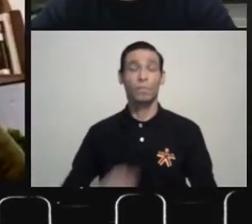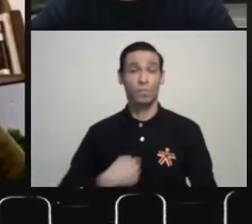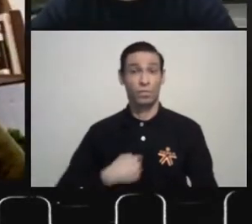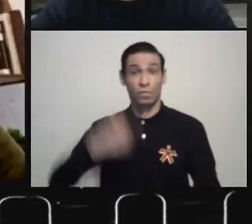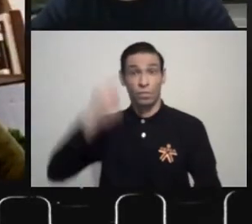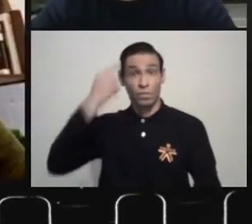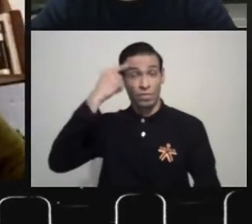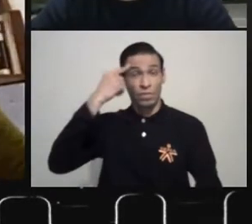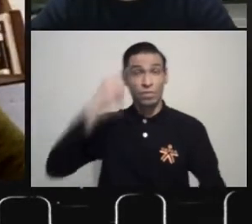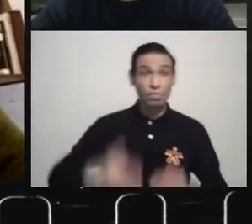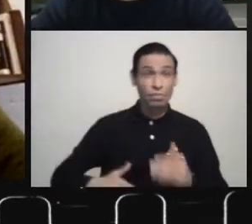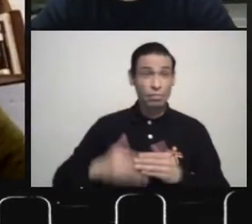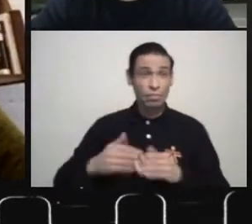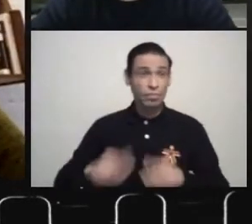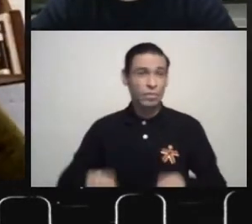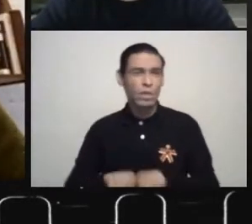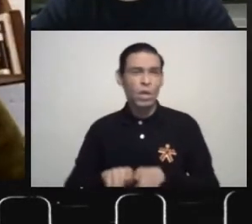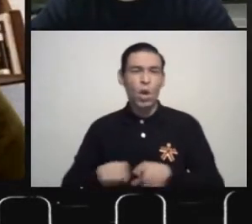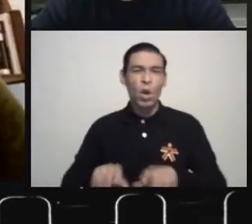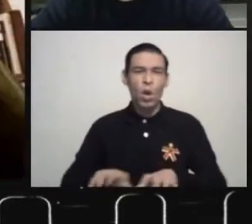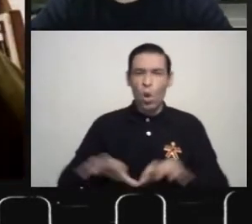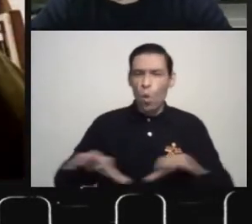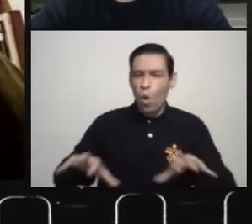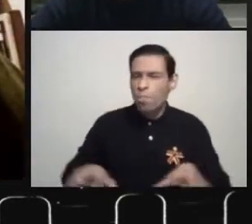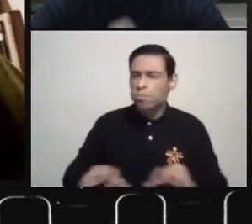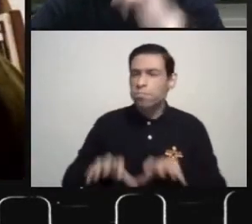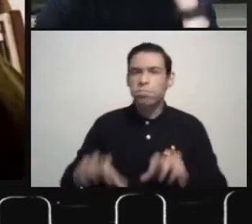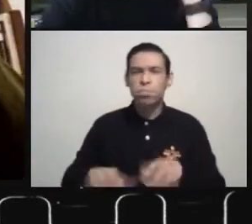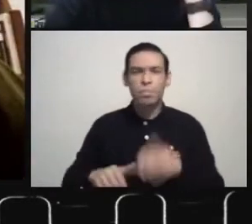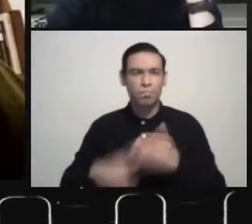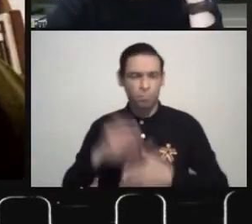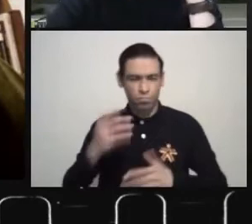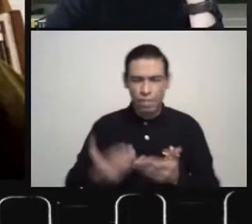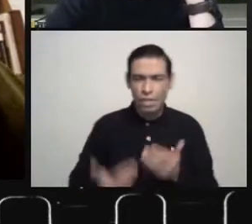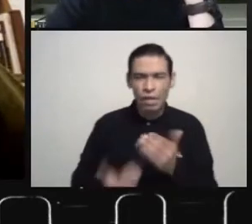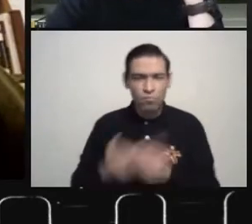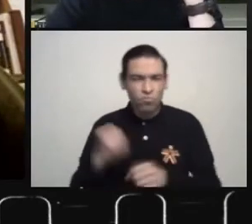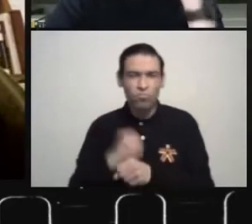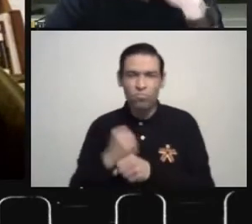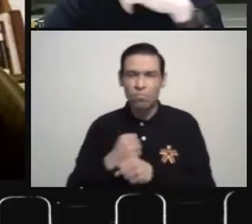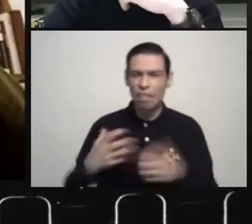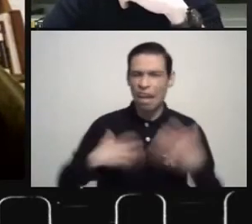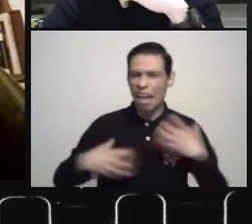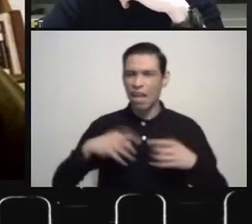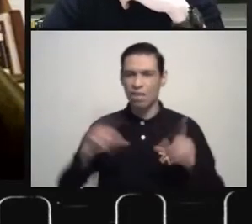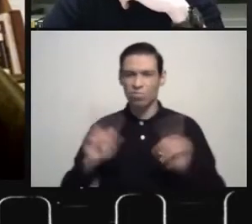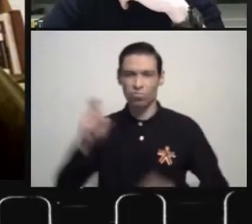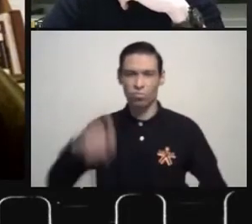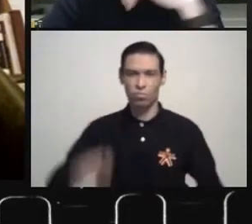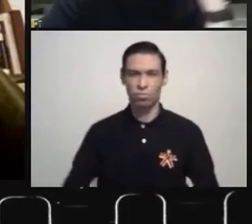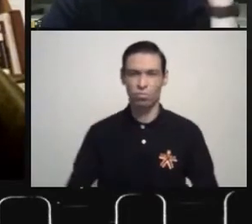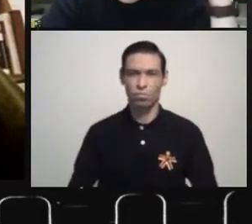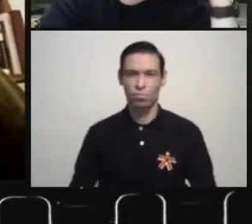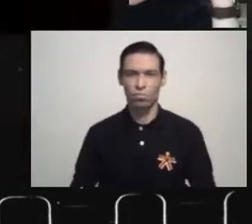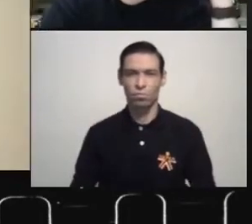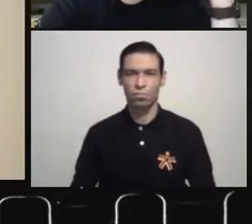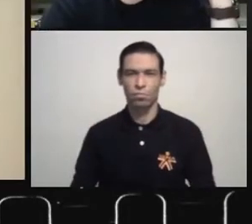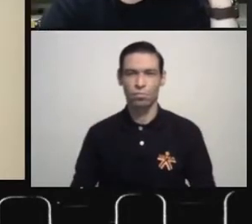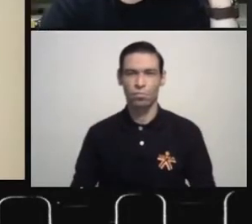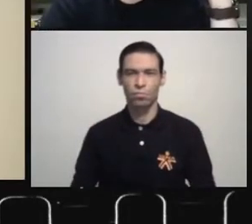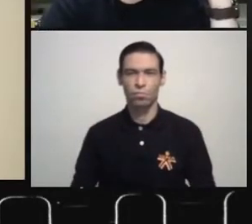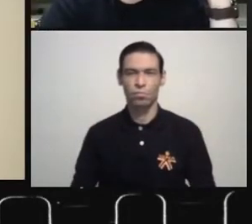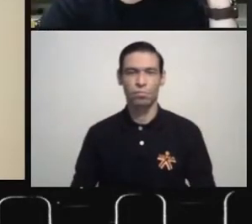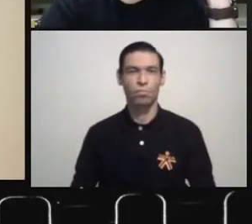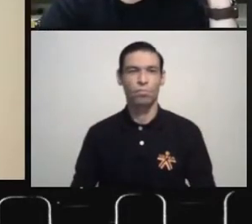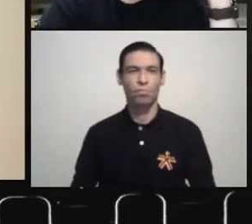intentar hacer cosas que quejarse. Sí, total. Sí. Así es, las oportunidades están y pues es cuestión